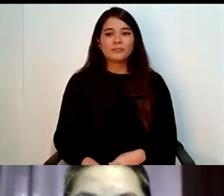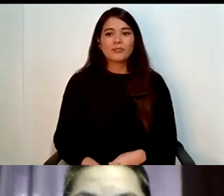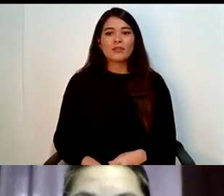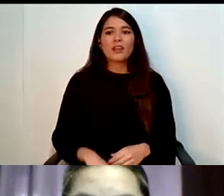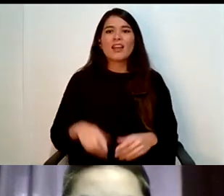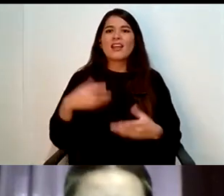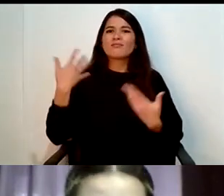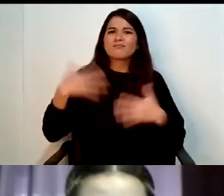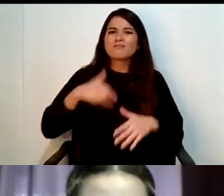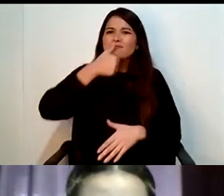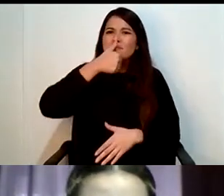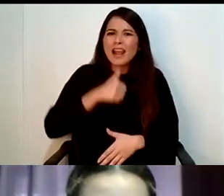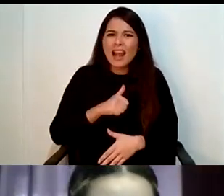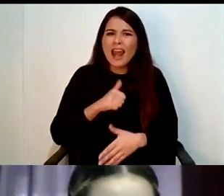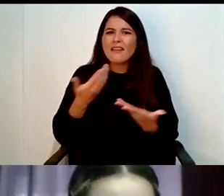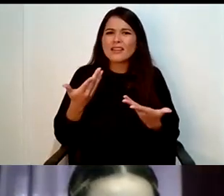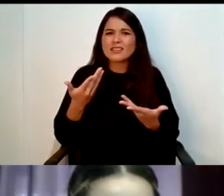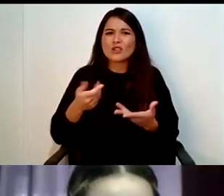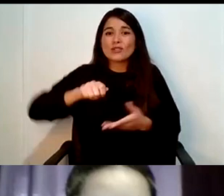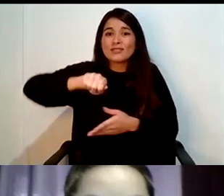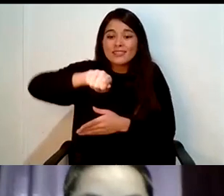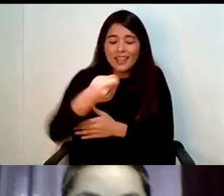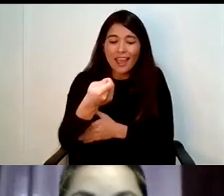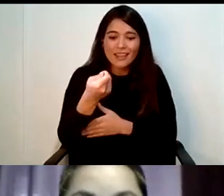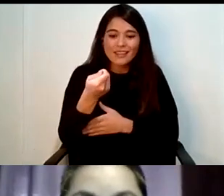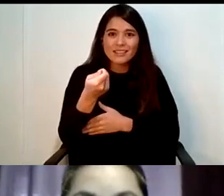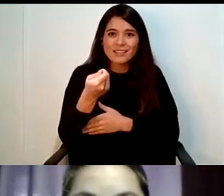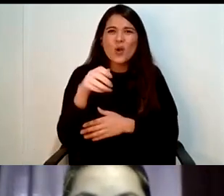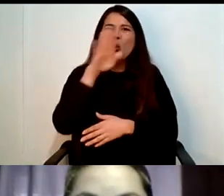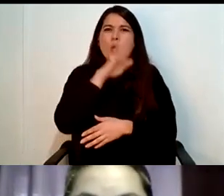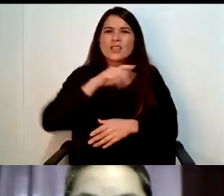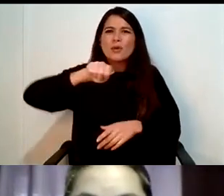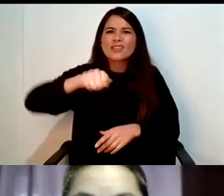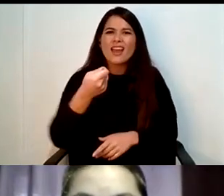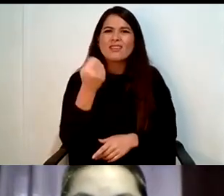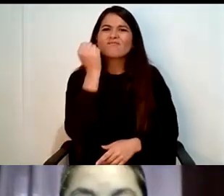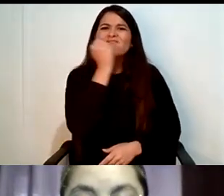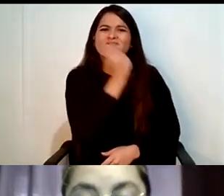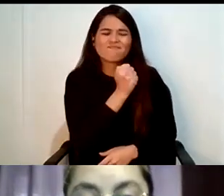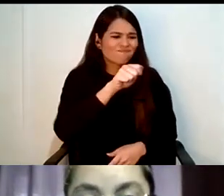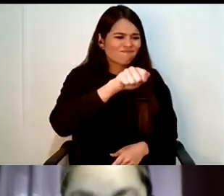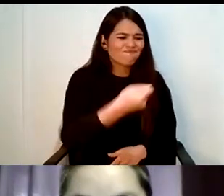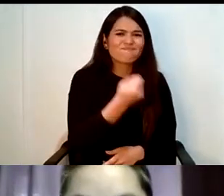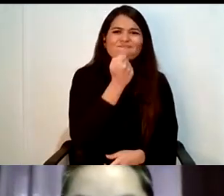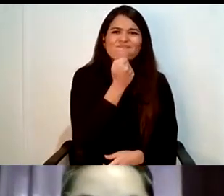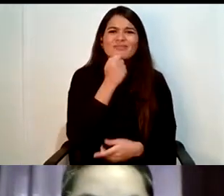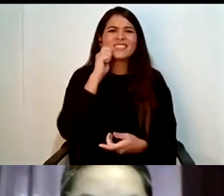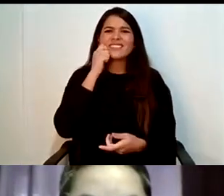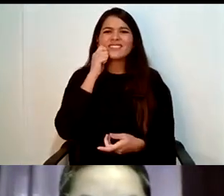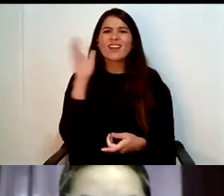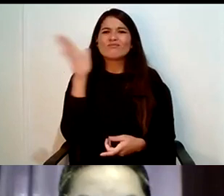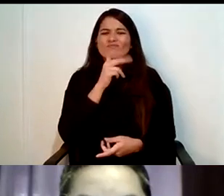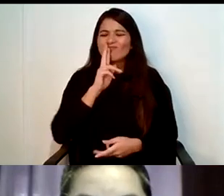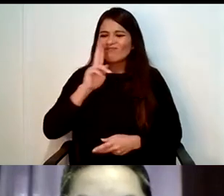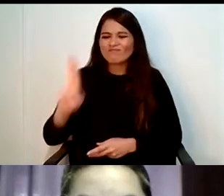claves literalmente son llaves. Usamos llaves equivocadas que no responden a las formas